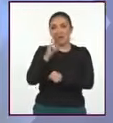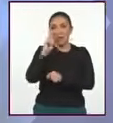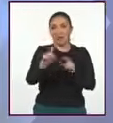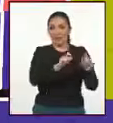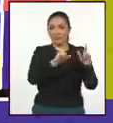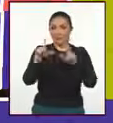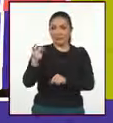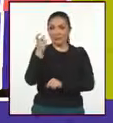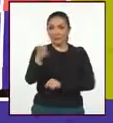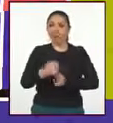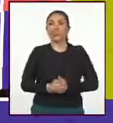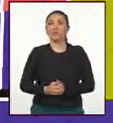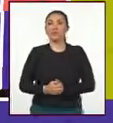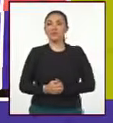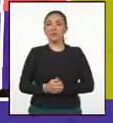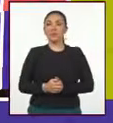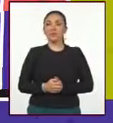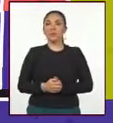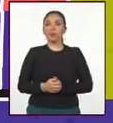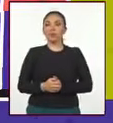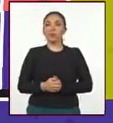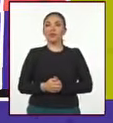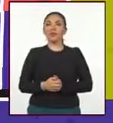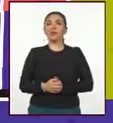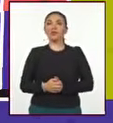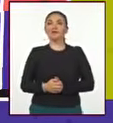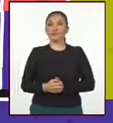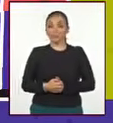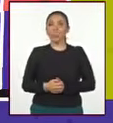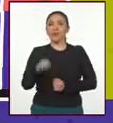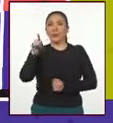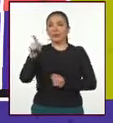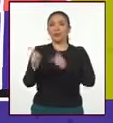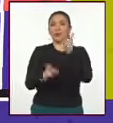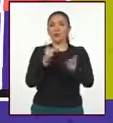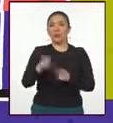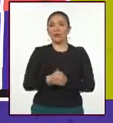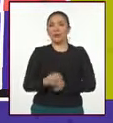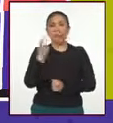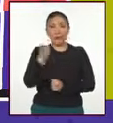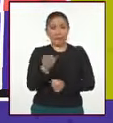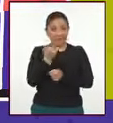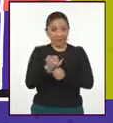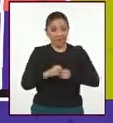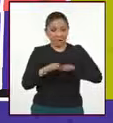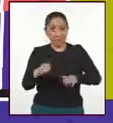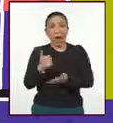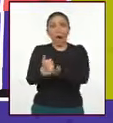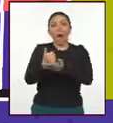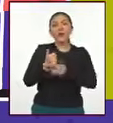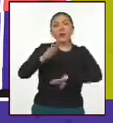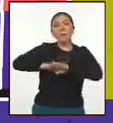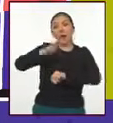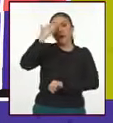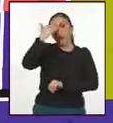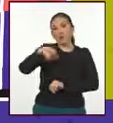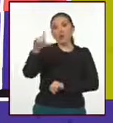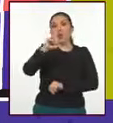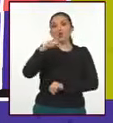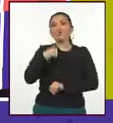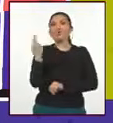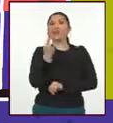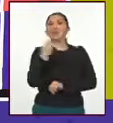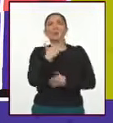su pantalla a través de nuestras redes sociales. La pregunta es, ¿esta información me permite saber cuándo pedir ayuda?